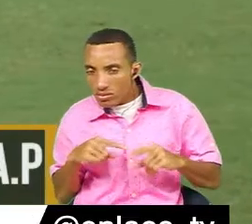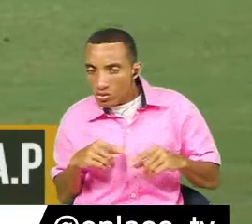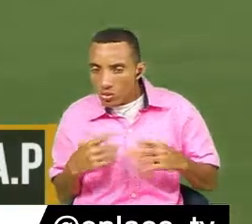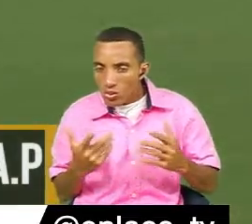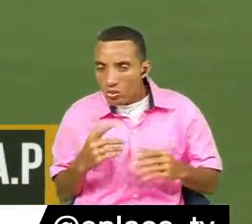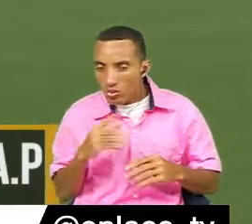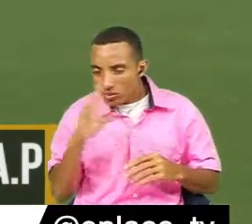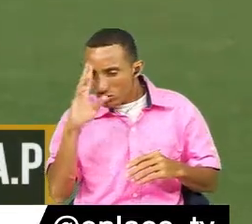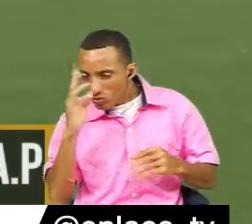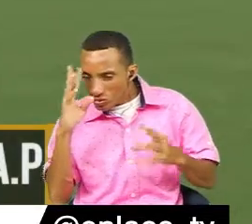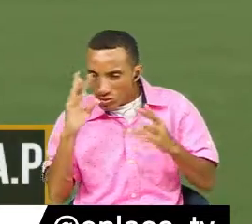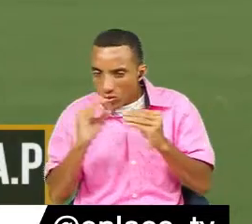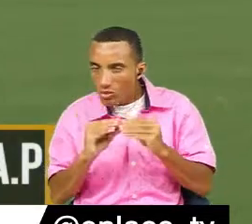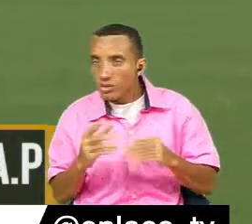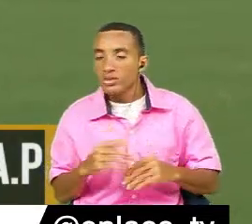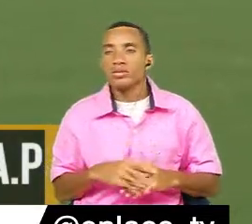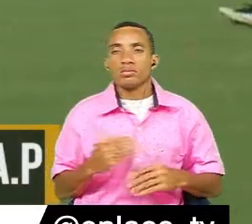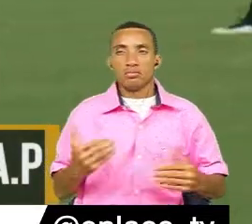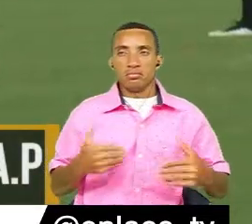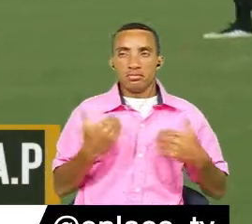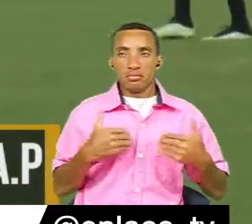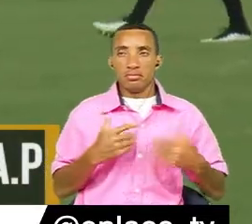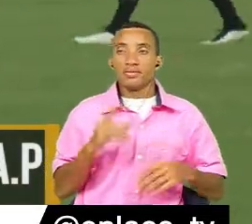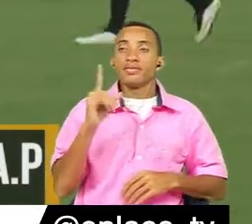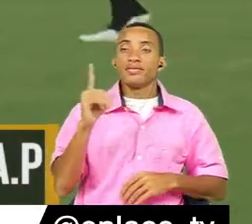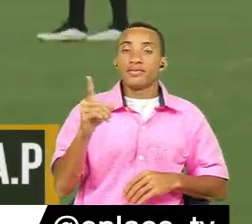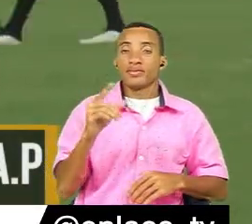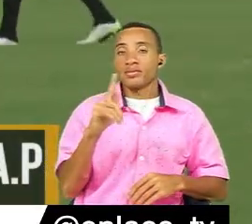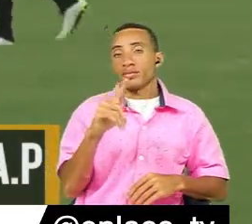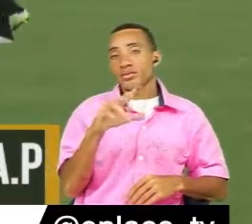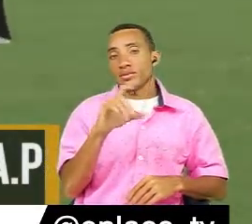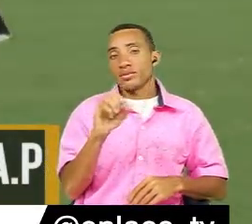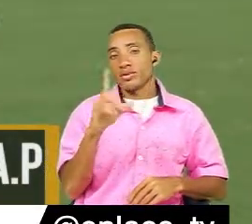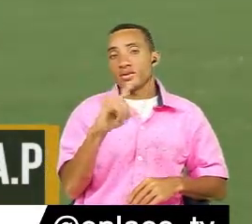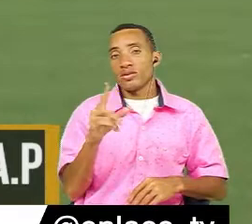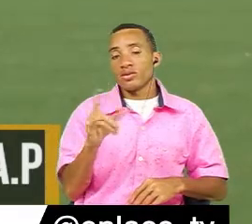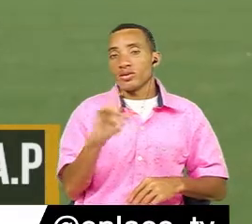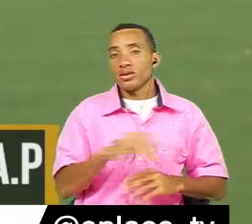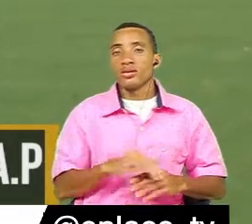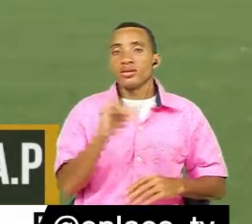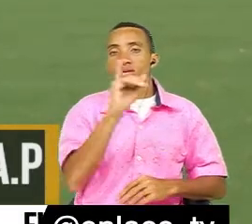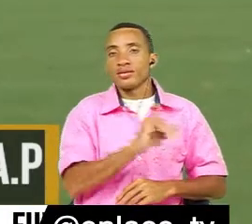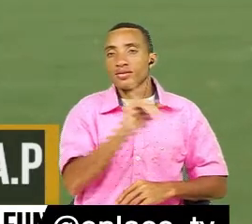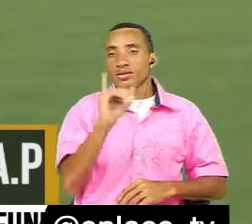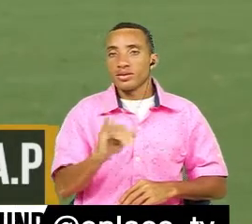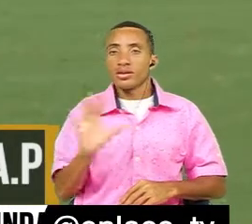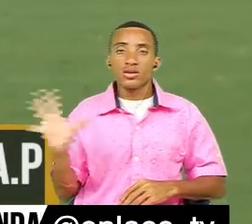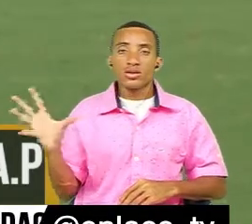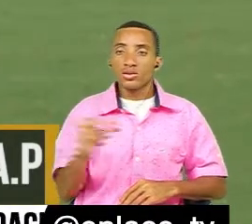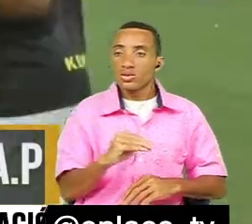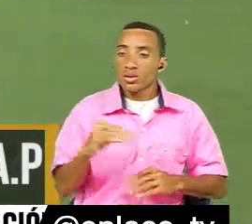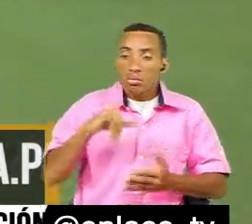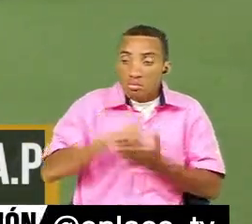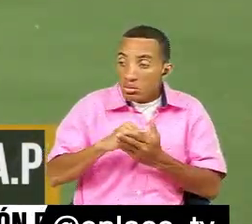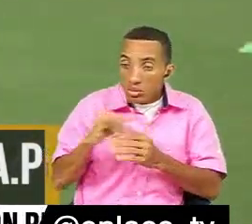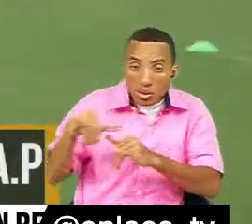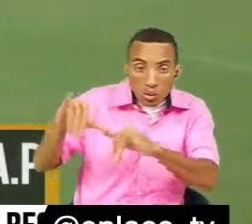estoy muy contento con lo que hizo Flores en Ibagué, pero pues todos los equipos no son igual, ¿no? Todos los partidos no son